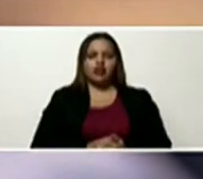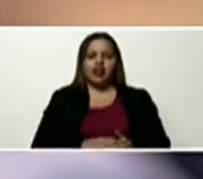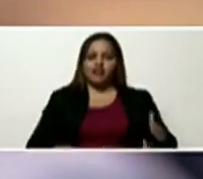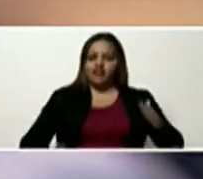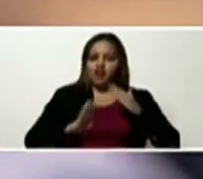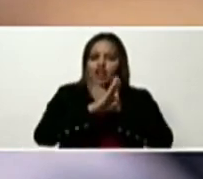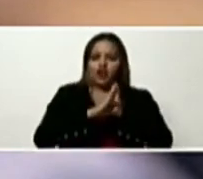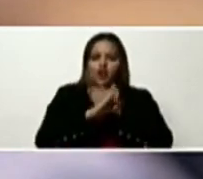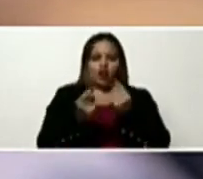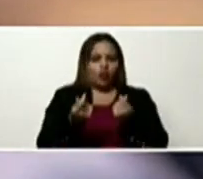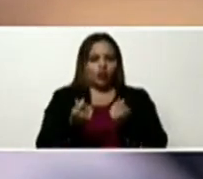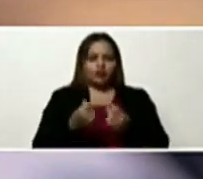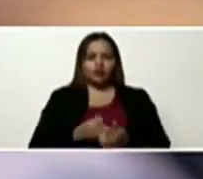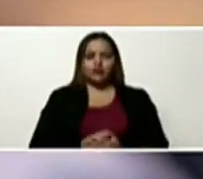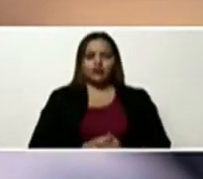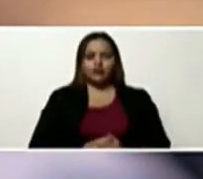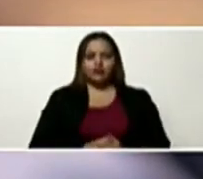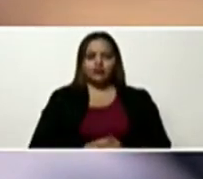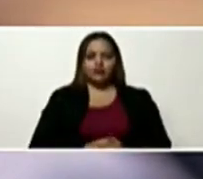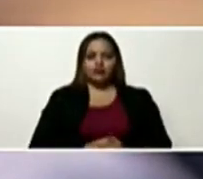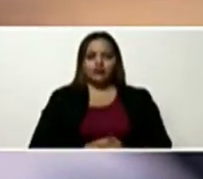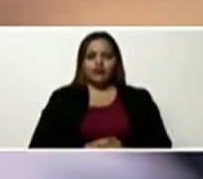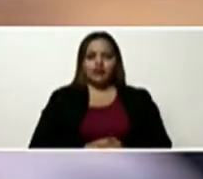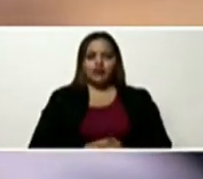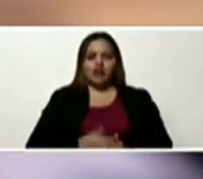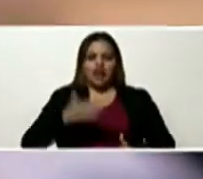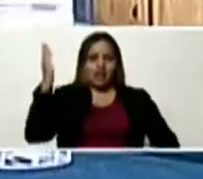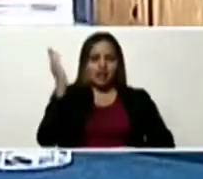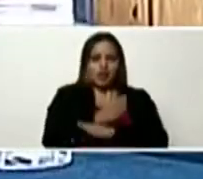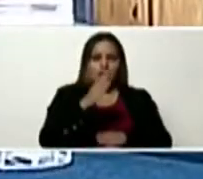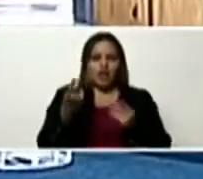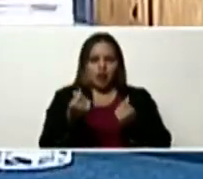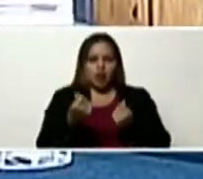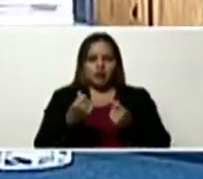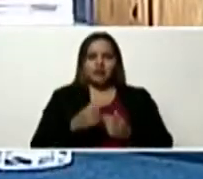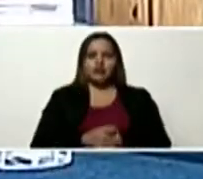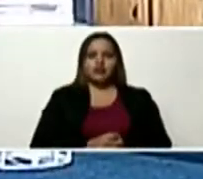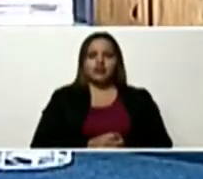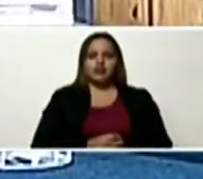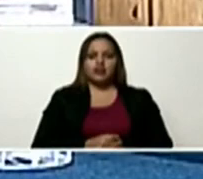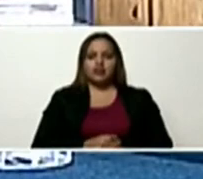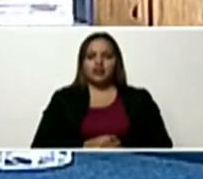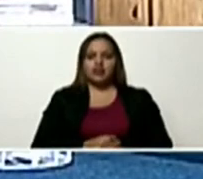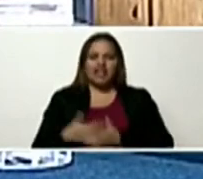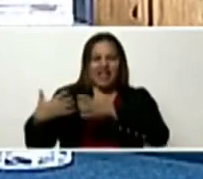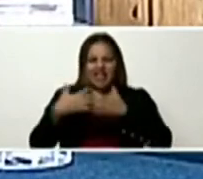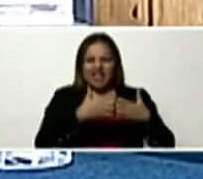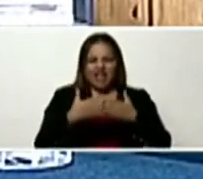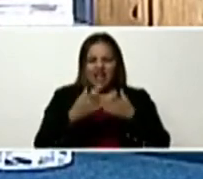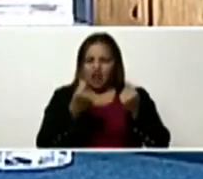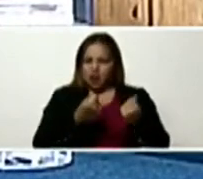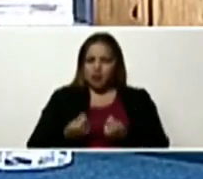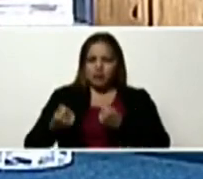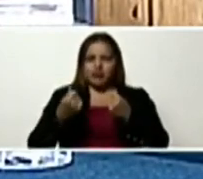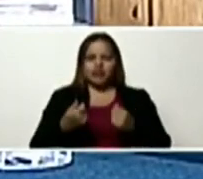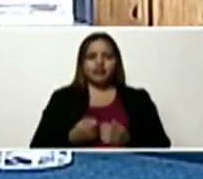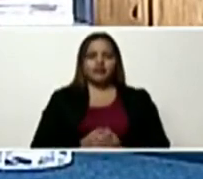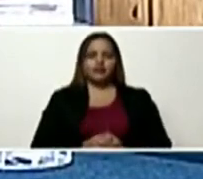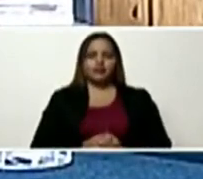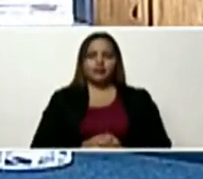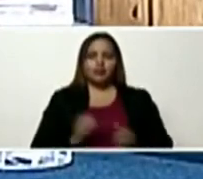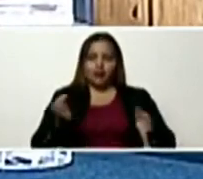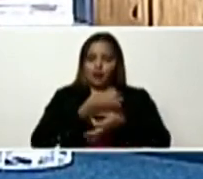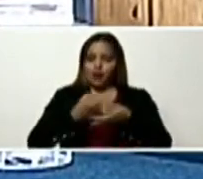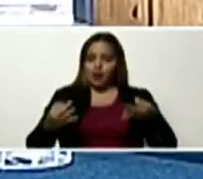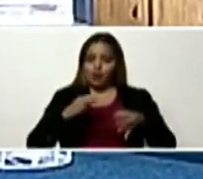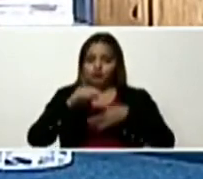bloqueo económico, las sanciones económicas, la guerra económica. Bueno,